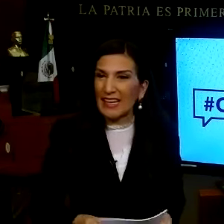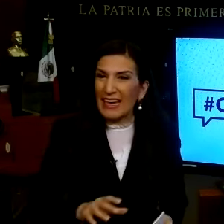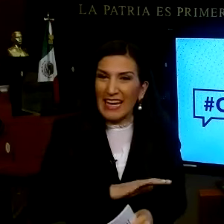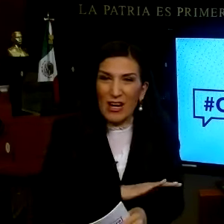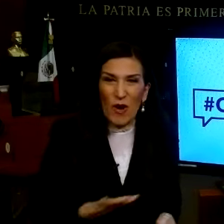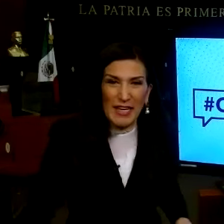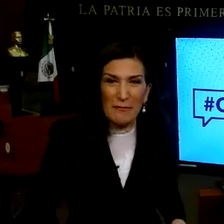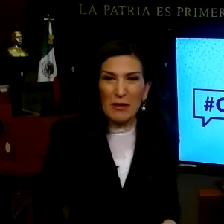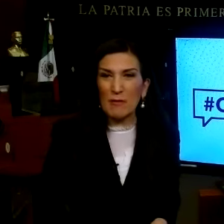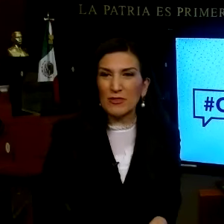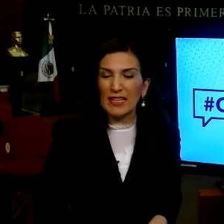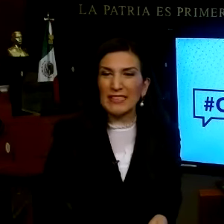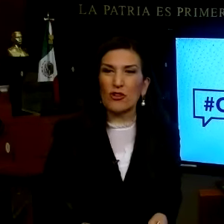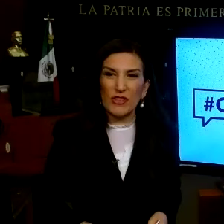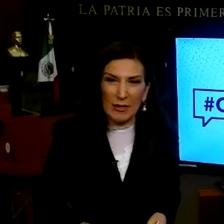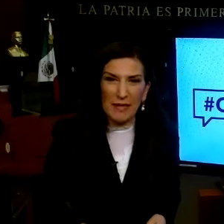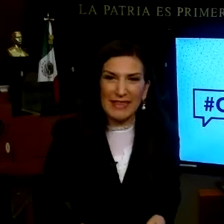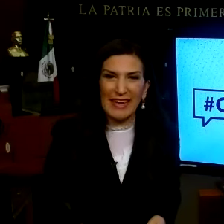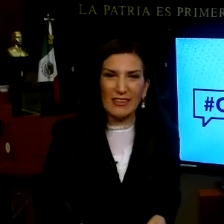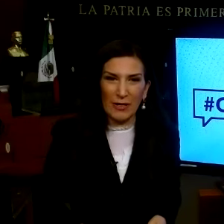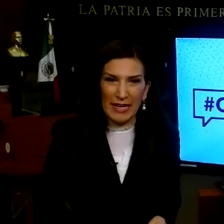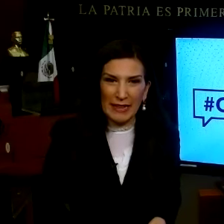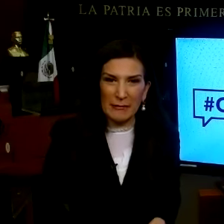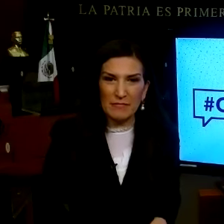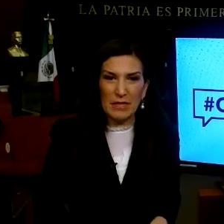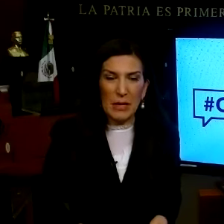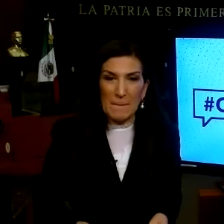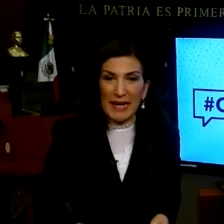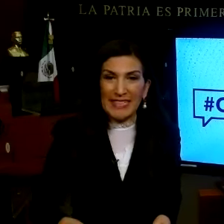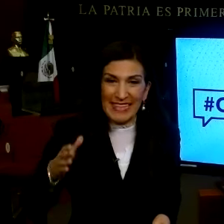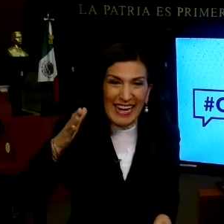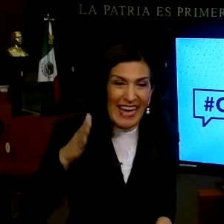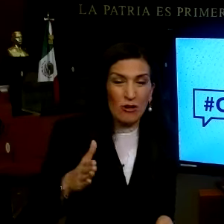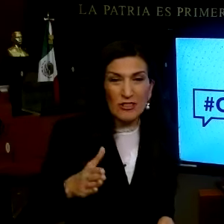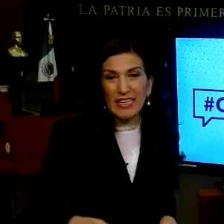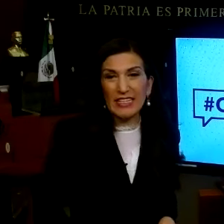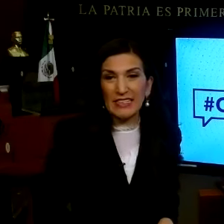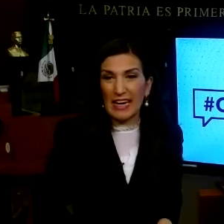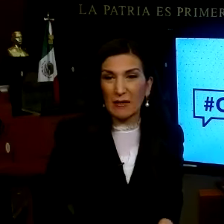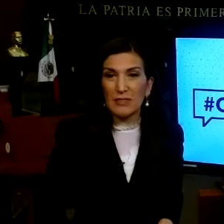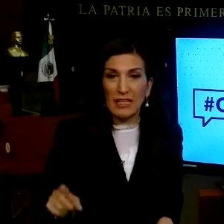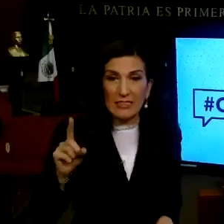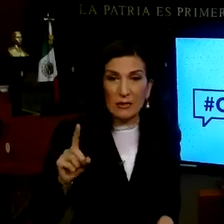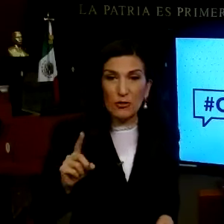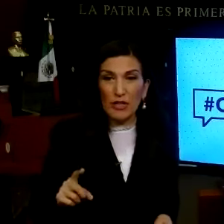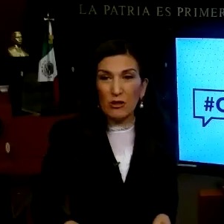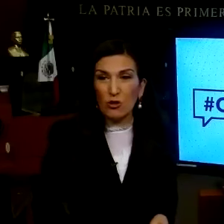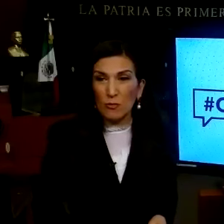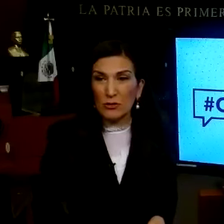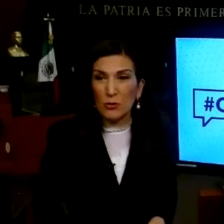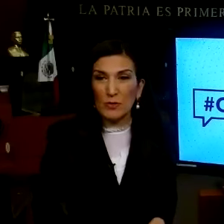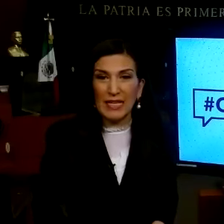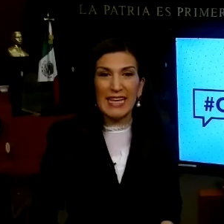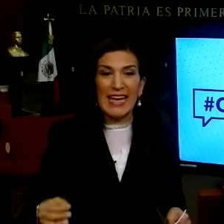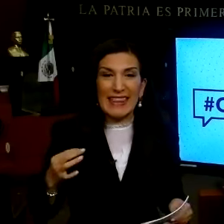el poder lo ha llevado a mostrarse totalmente intolerante. Parece que la consigna es clara. La institución que